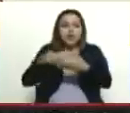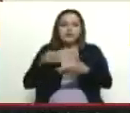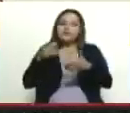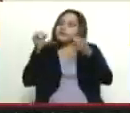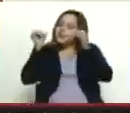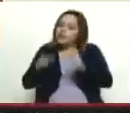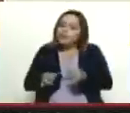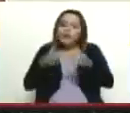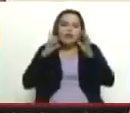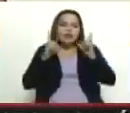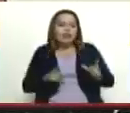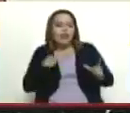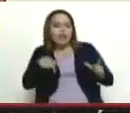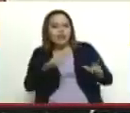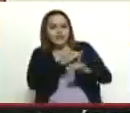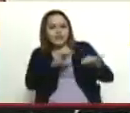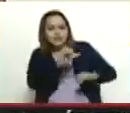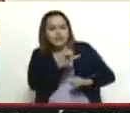semana. No,